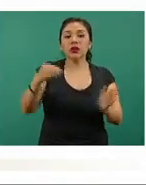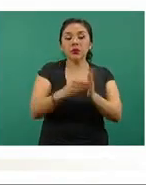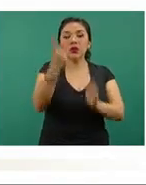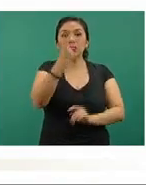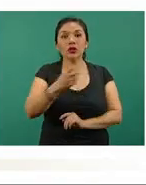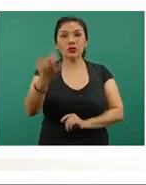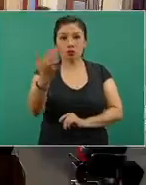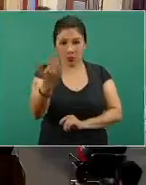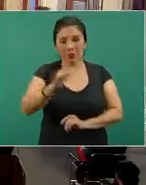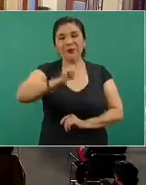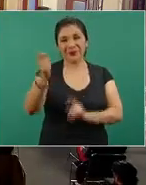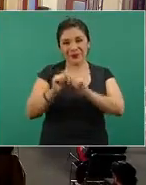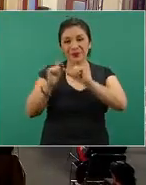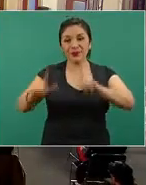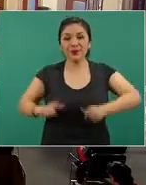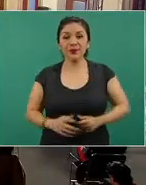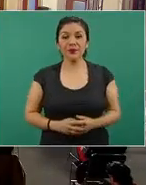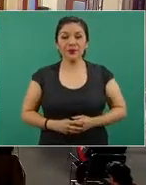8.160.250. La siguiente, por favor.